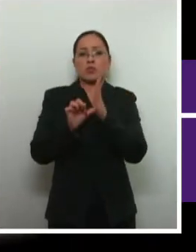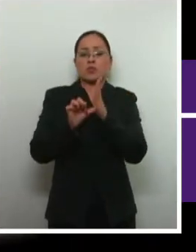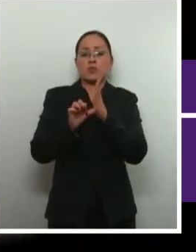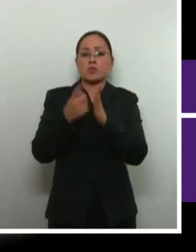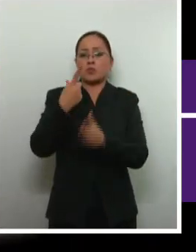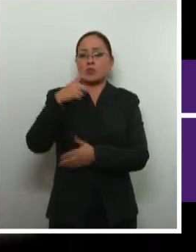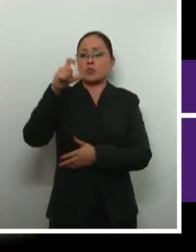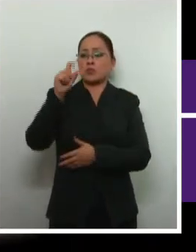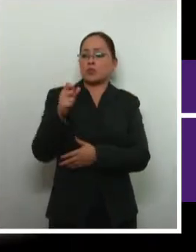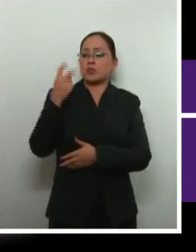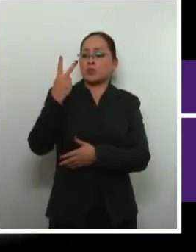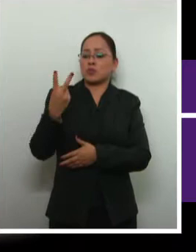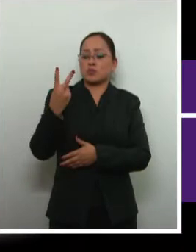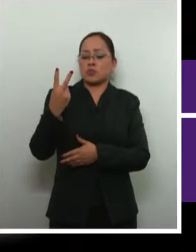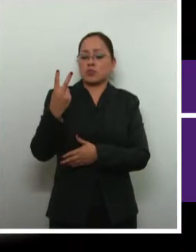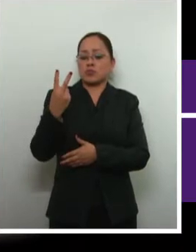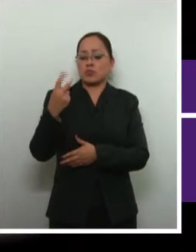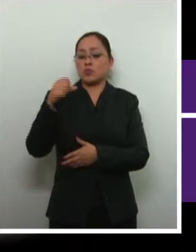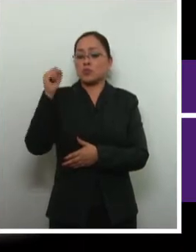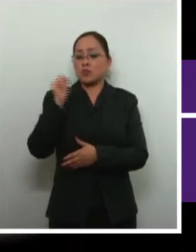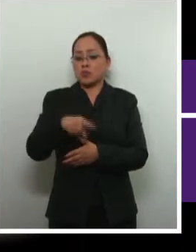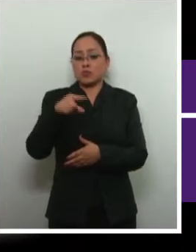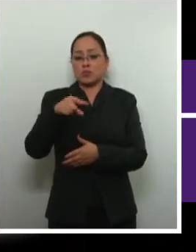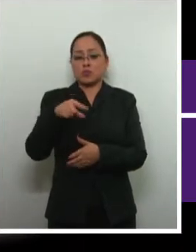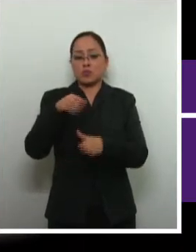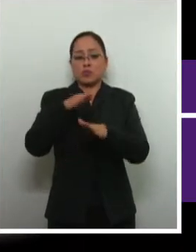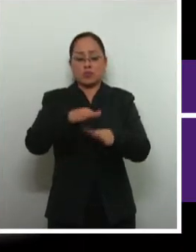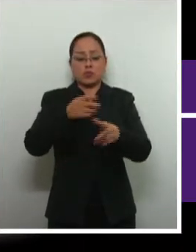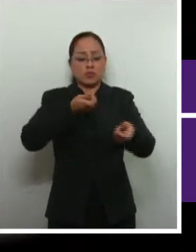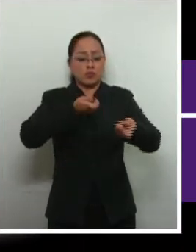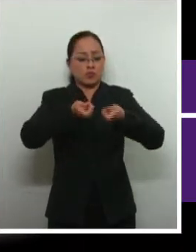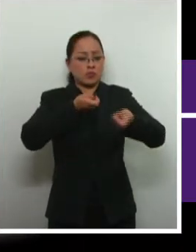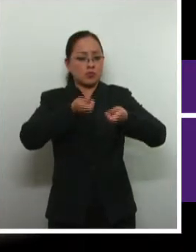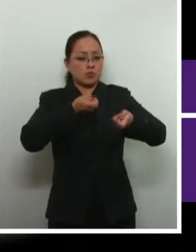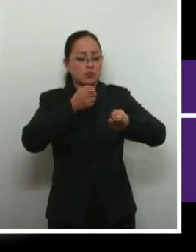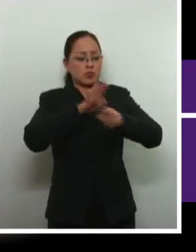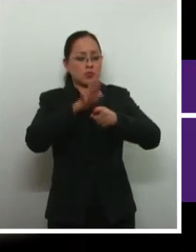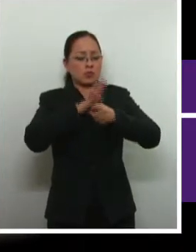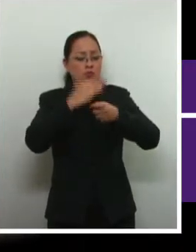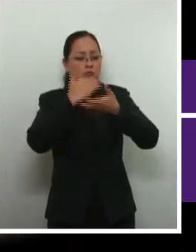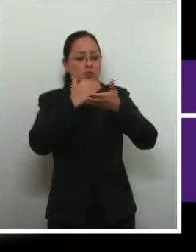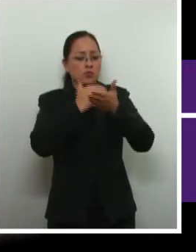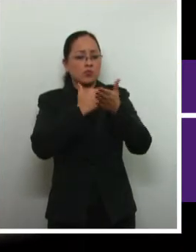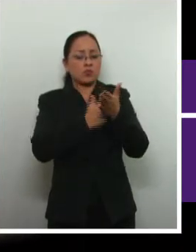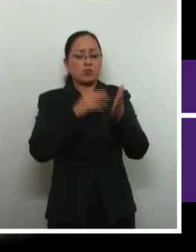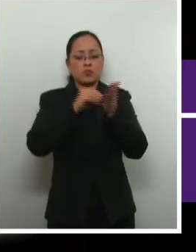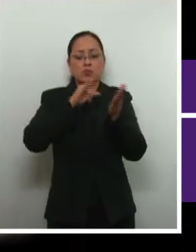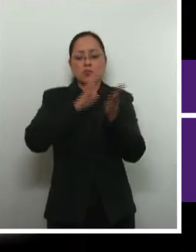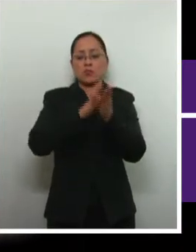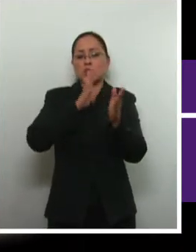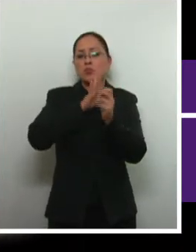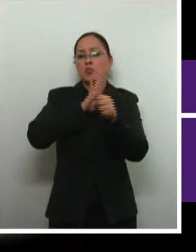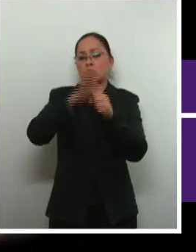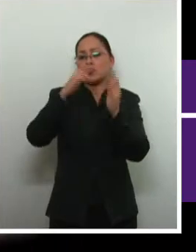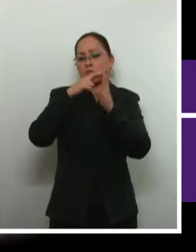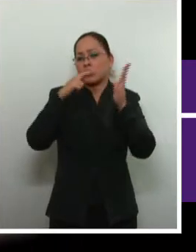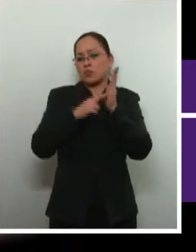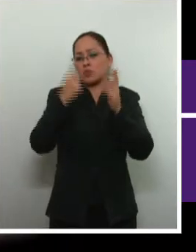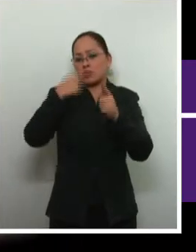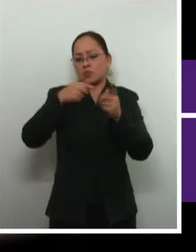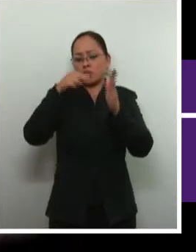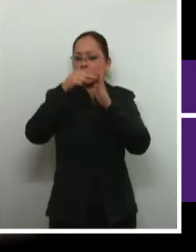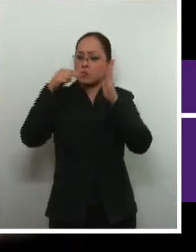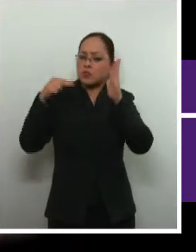artículo 122, que regula los principios y establece los principios y